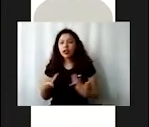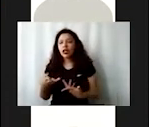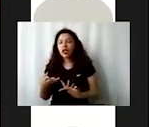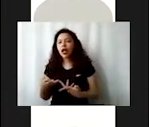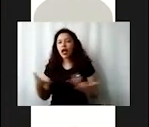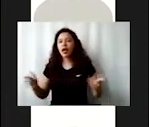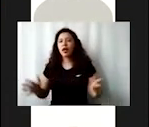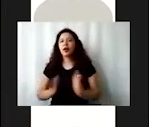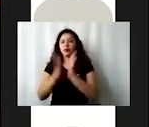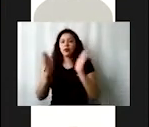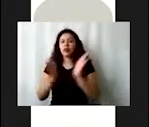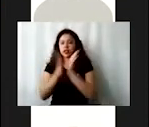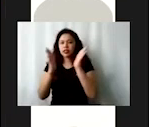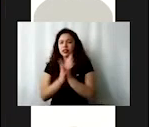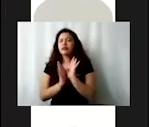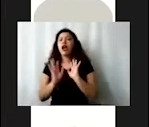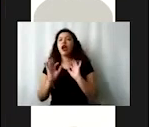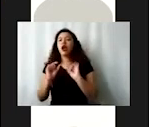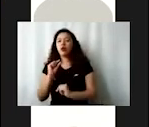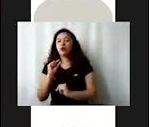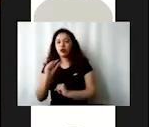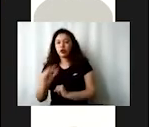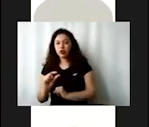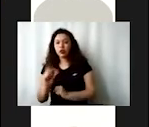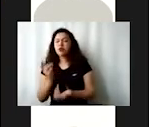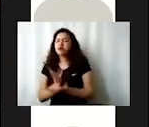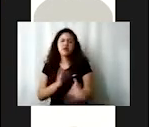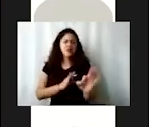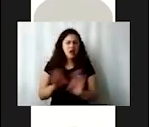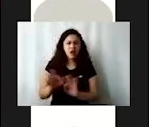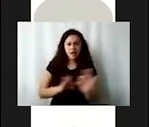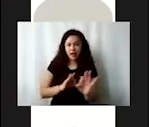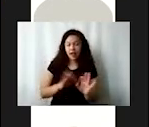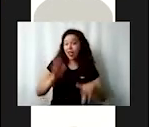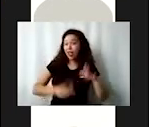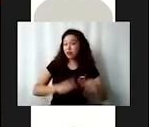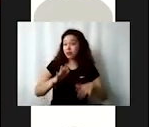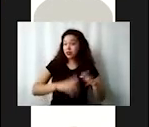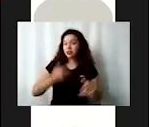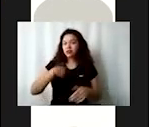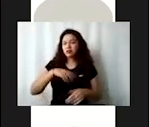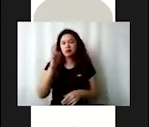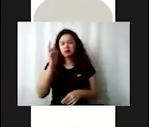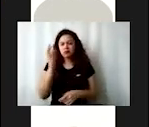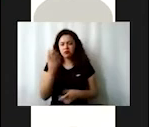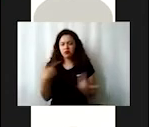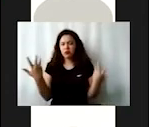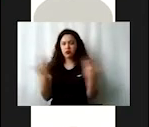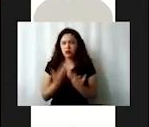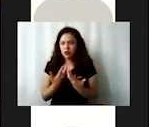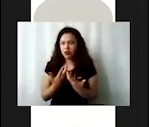participación pasiva. Él solamente está trabajando. Es más, hay veces que ni siquiera se da cuenta que lo